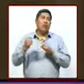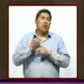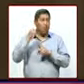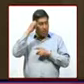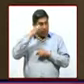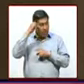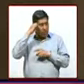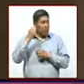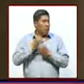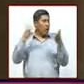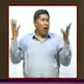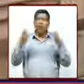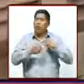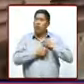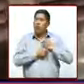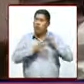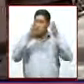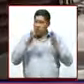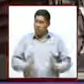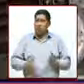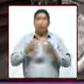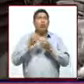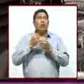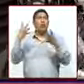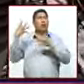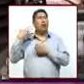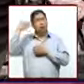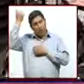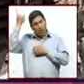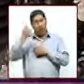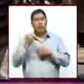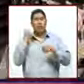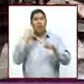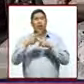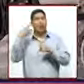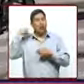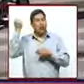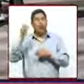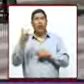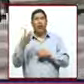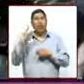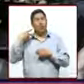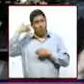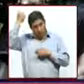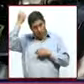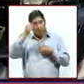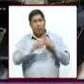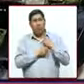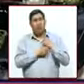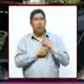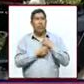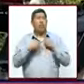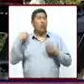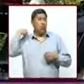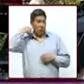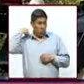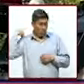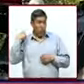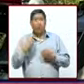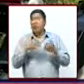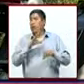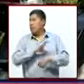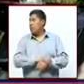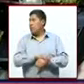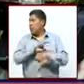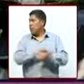varios militares, varios comandantes, excomandantes y subcomandantes, suboficiales que están con